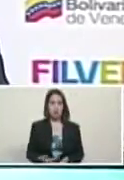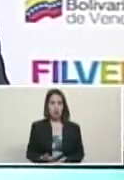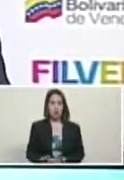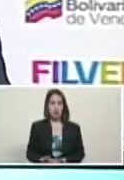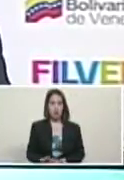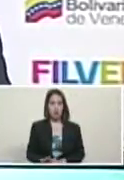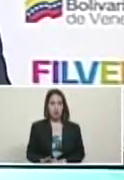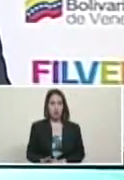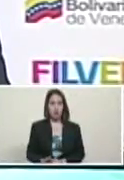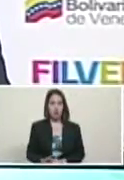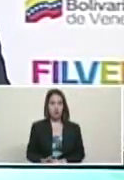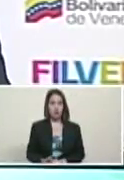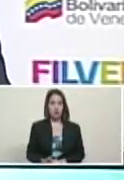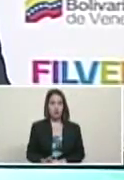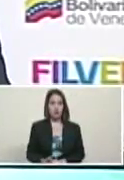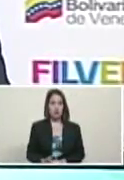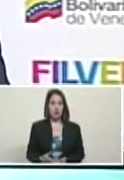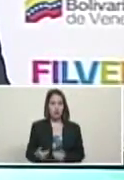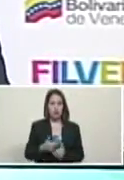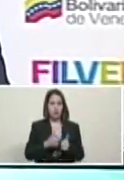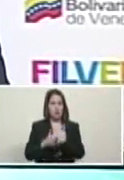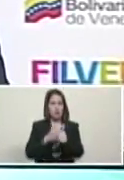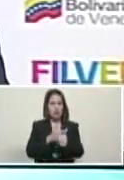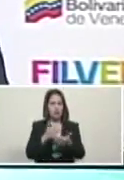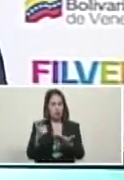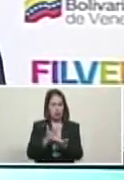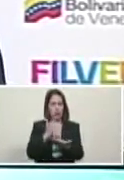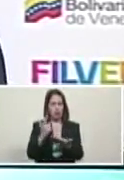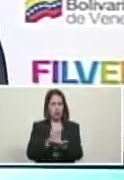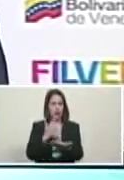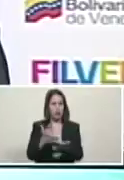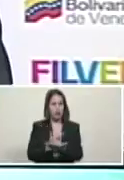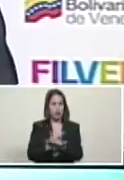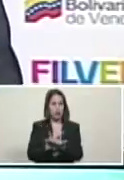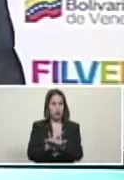República, perseguido sus libros, perseguido él,